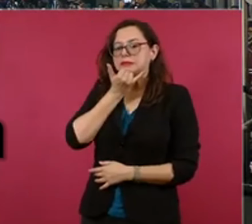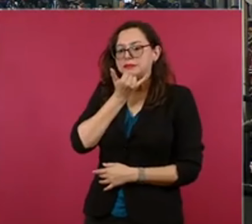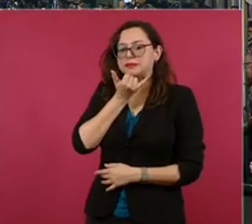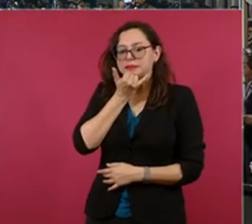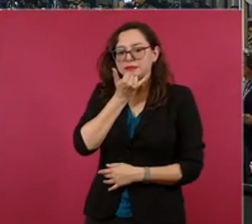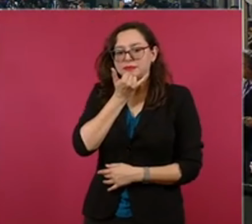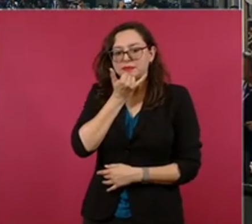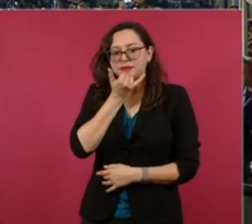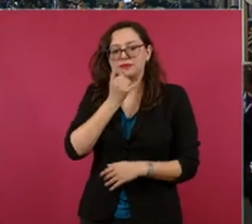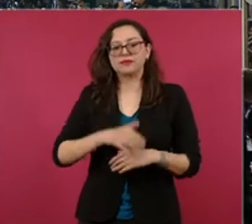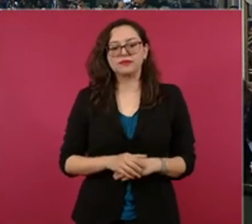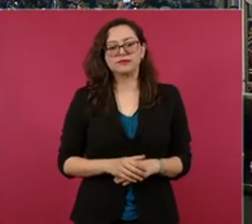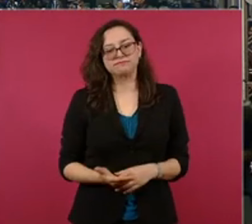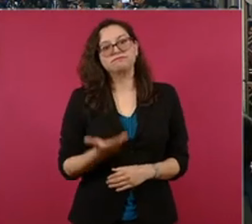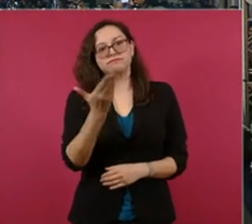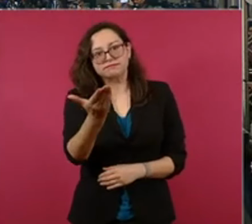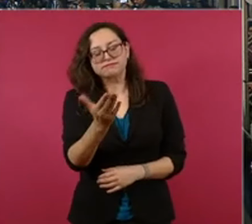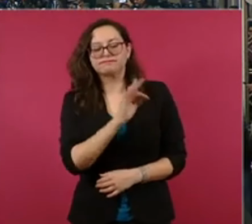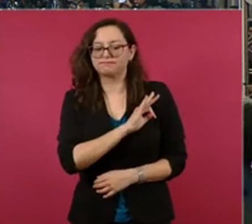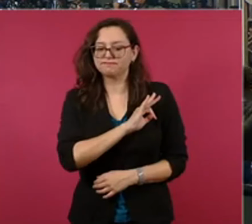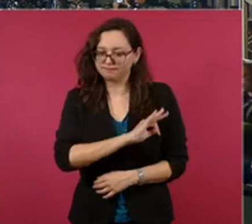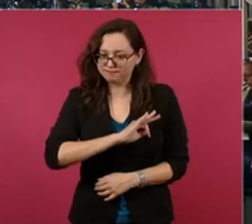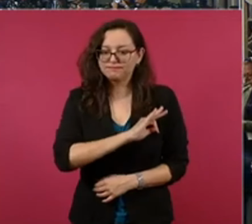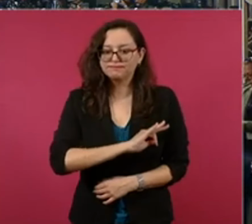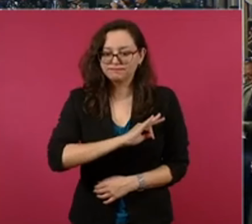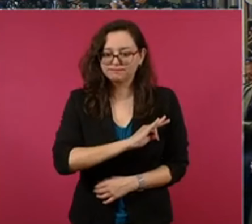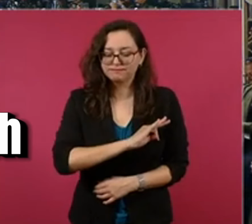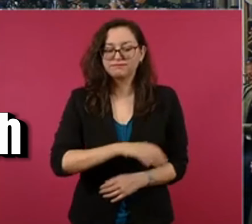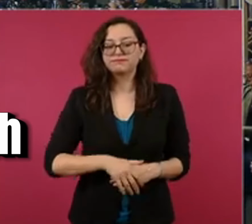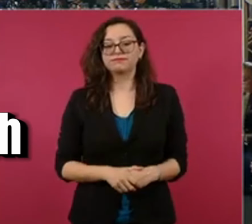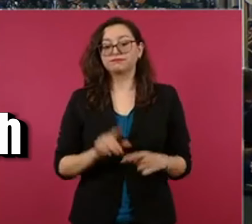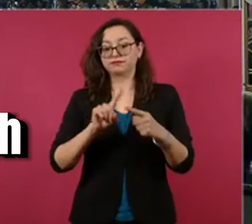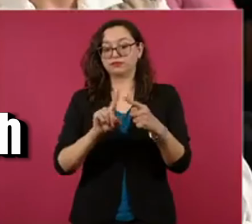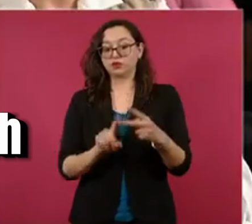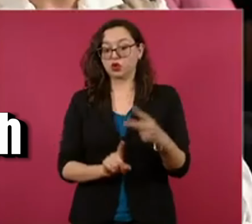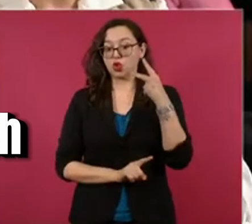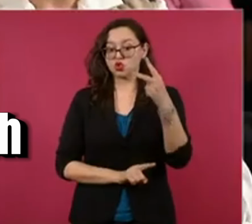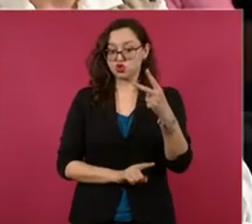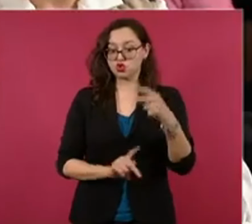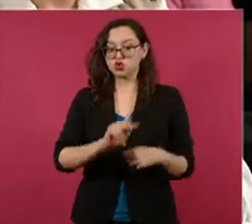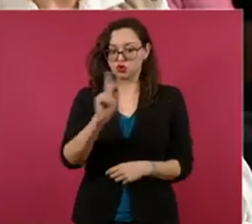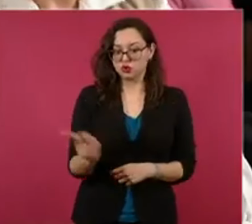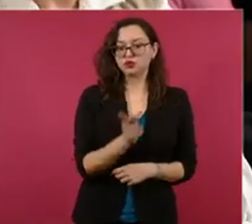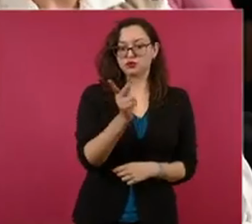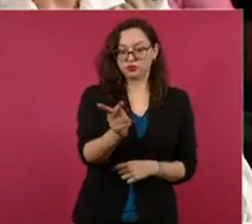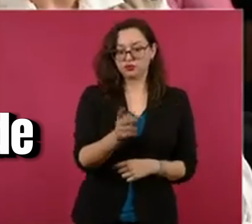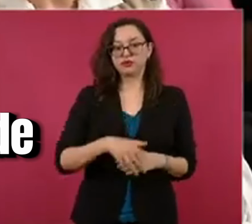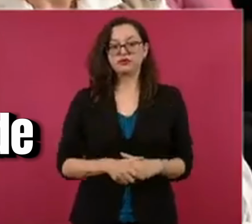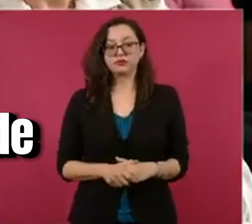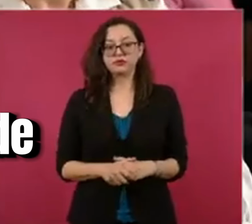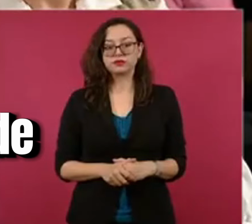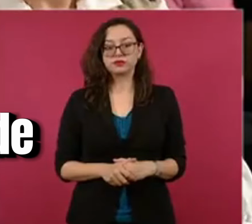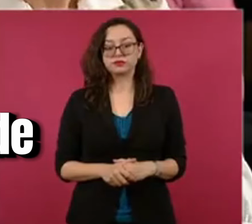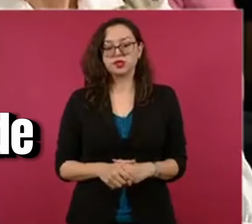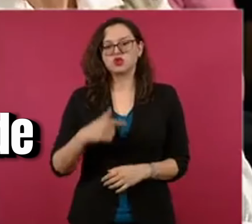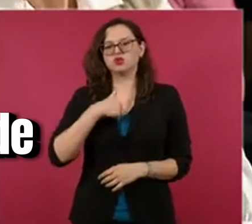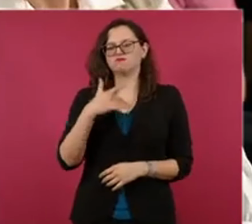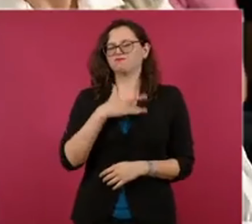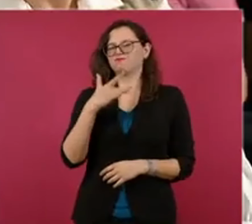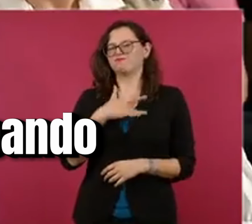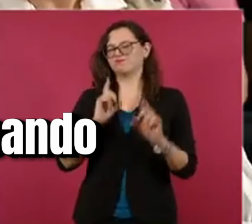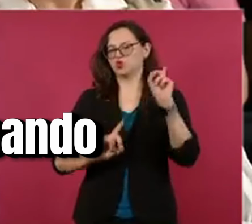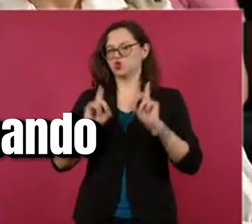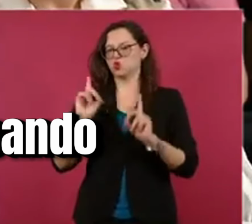Claudia, muchas gracias, felicidades antes que nada. Gracias. Dos preguntas de mi parte serían, nada más que nos quede claro, que me quede claro a mí, el asunto